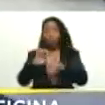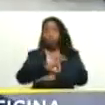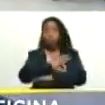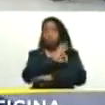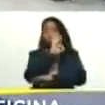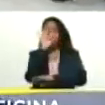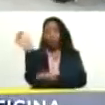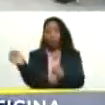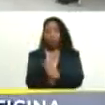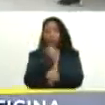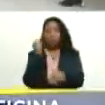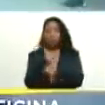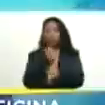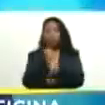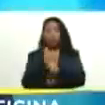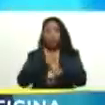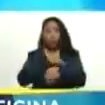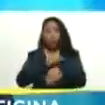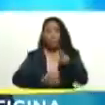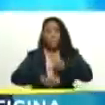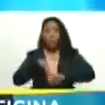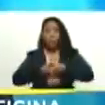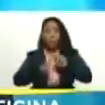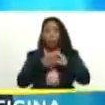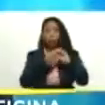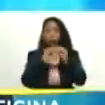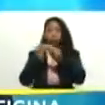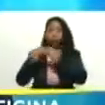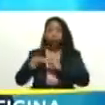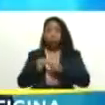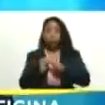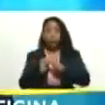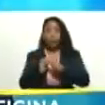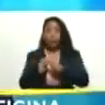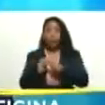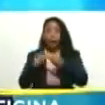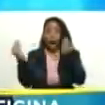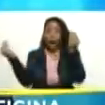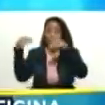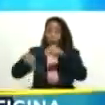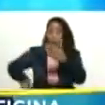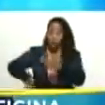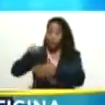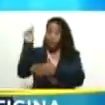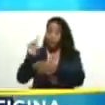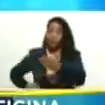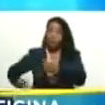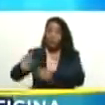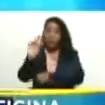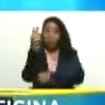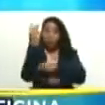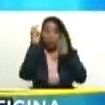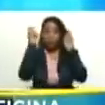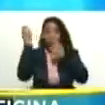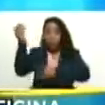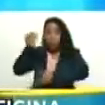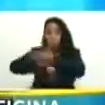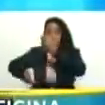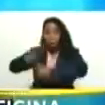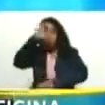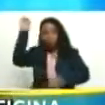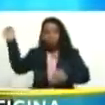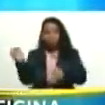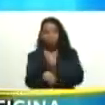hemos concluido en la firma del segundo memorándum de cooperación y